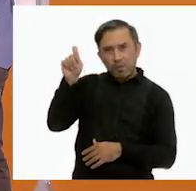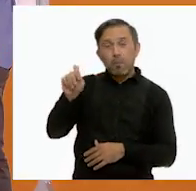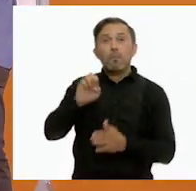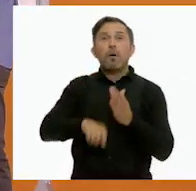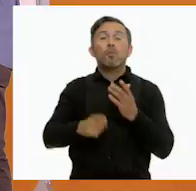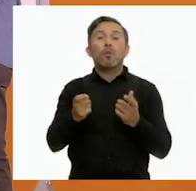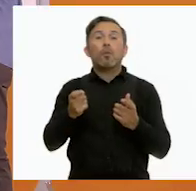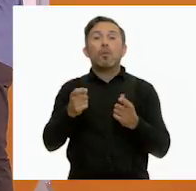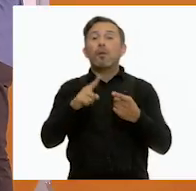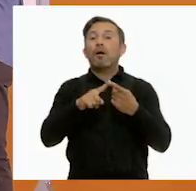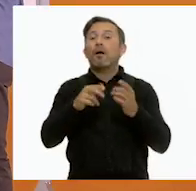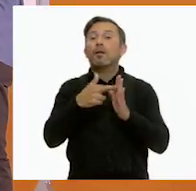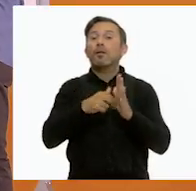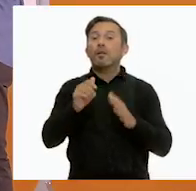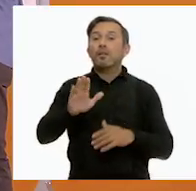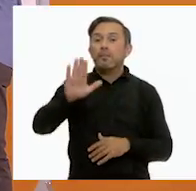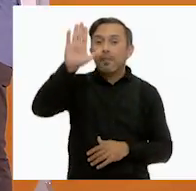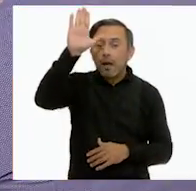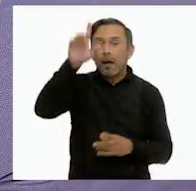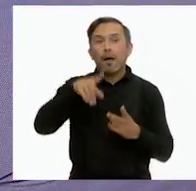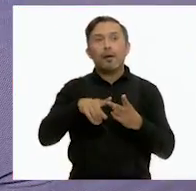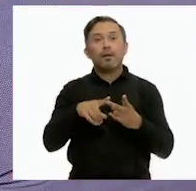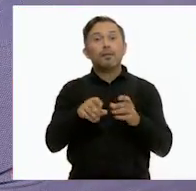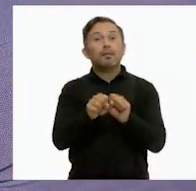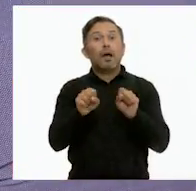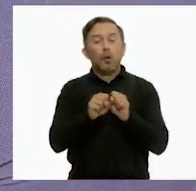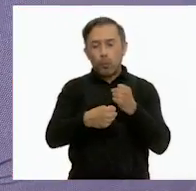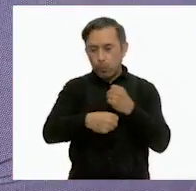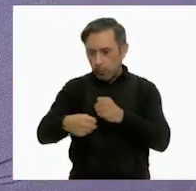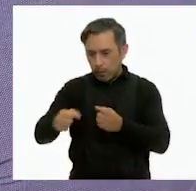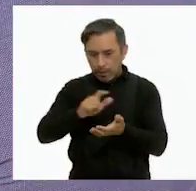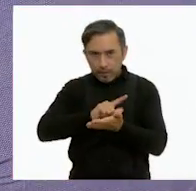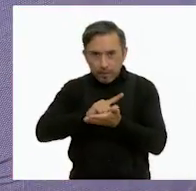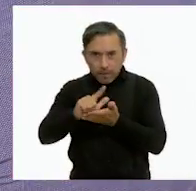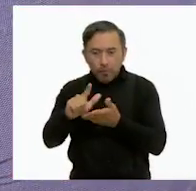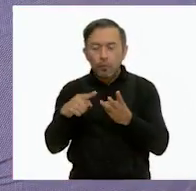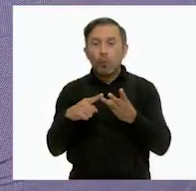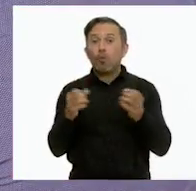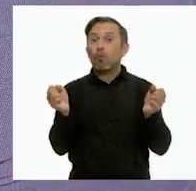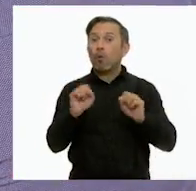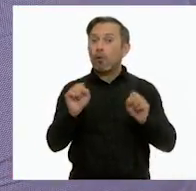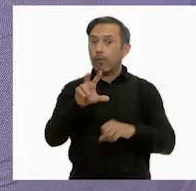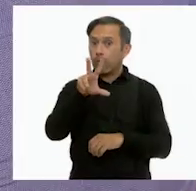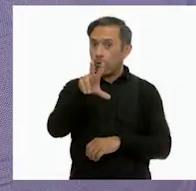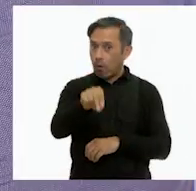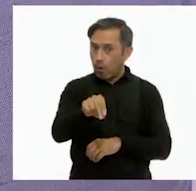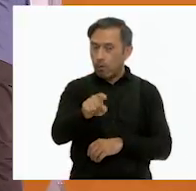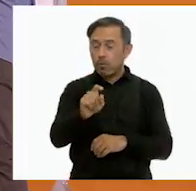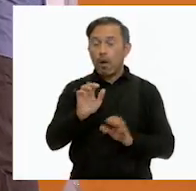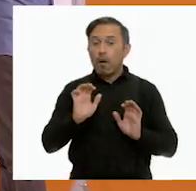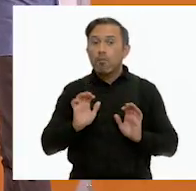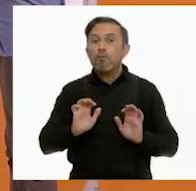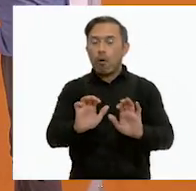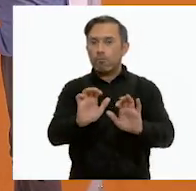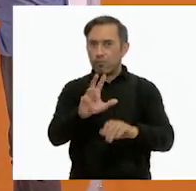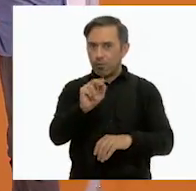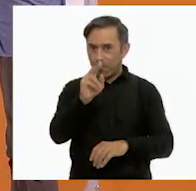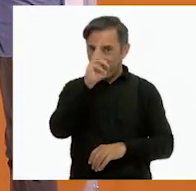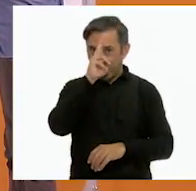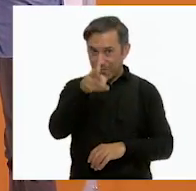nuestro salón esté limpio, no correr y evitar empujarnos. ¿De acuerdo?